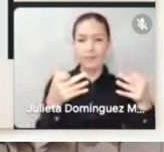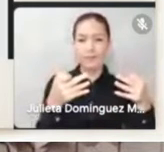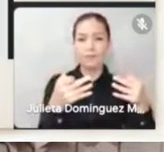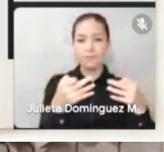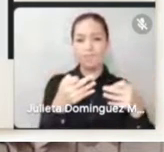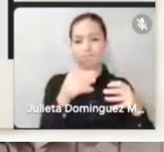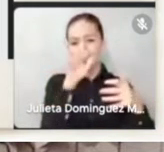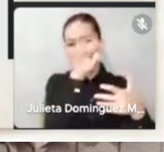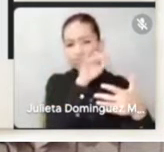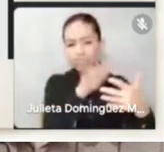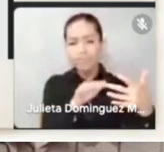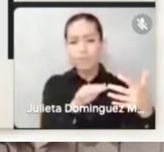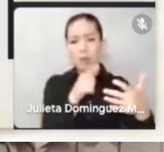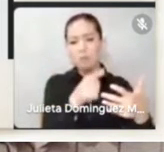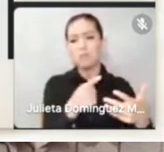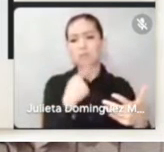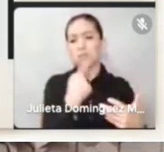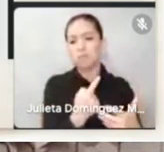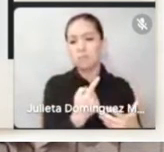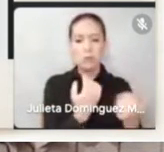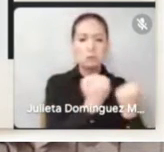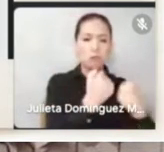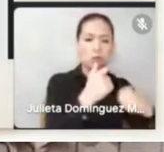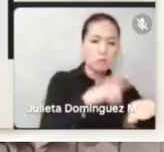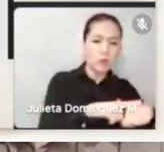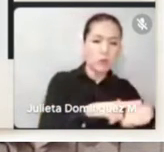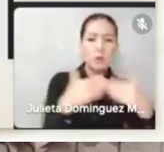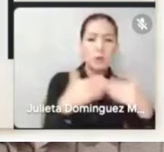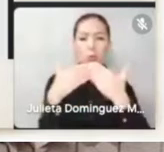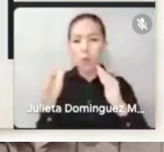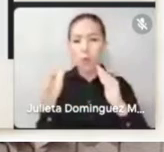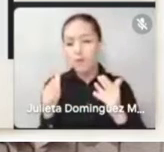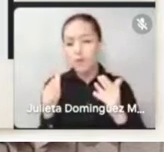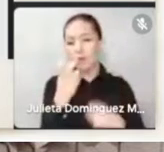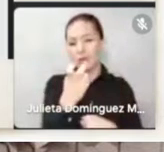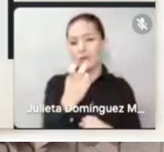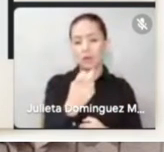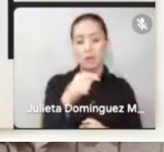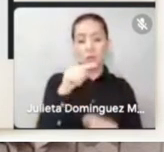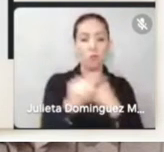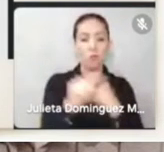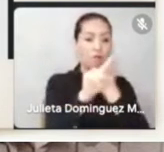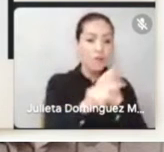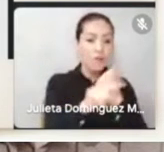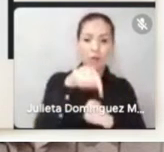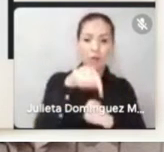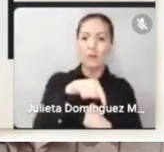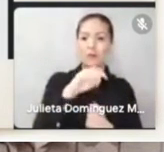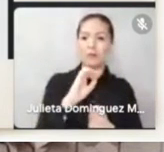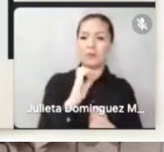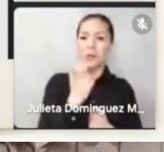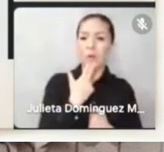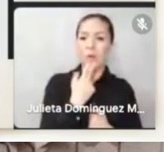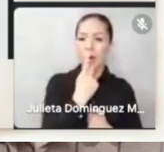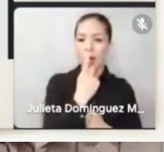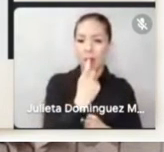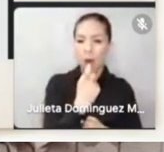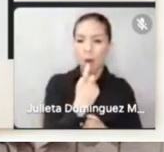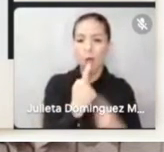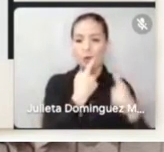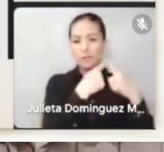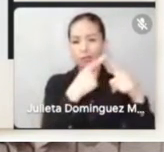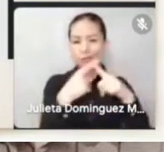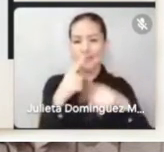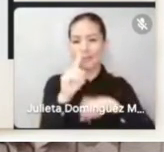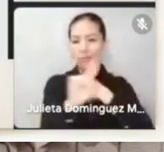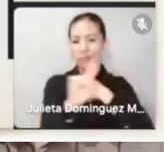a asuntos de índole social y pública, como lo es el problema hídrico en el estado, así como los tópicos de diversidad